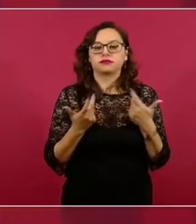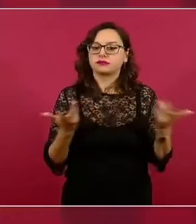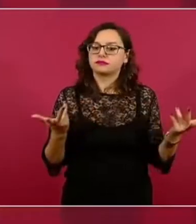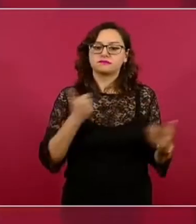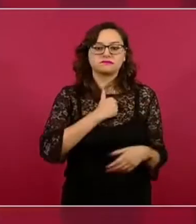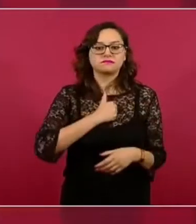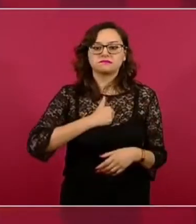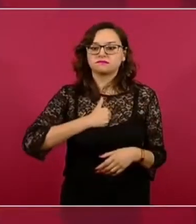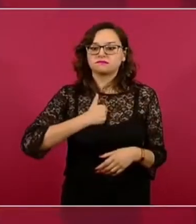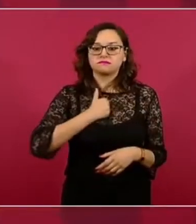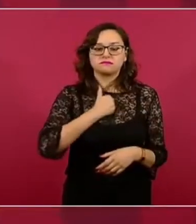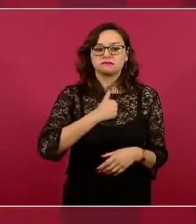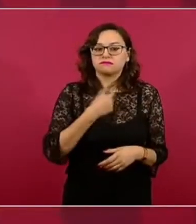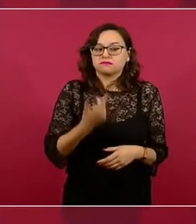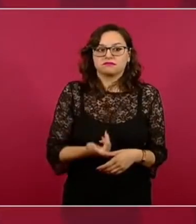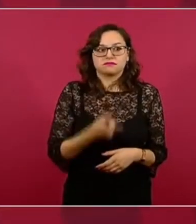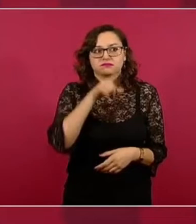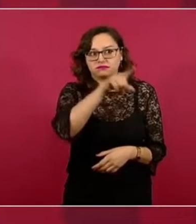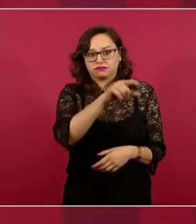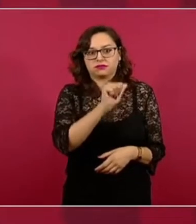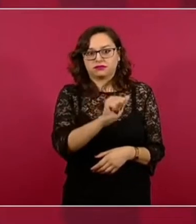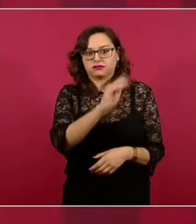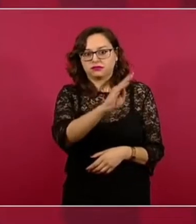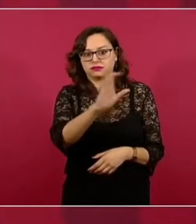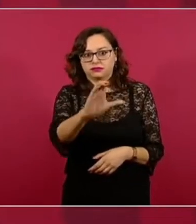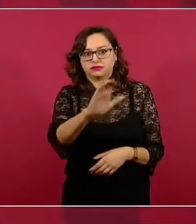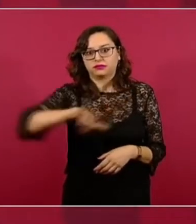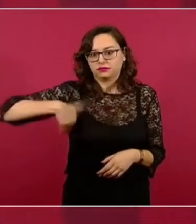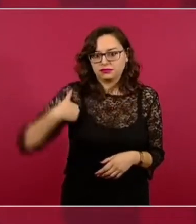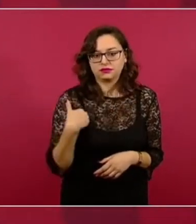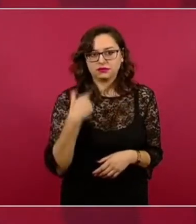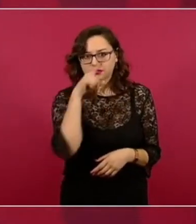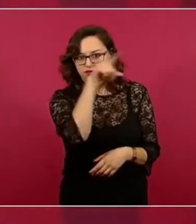lamentable, triste de la guardería ABC,